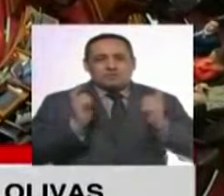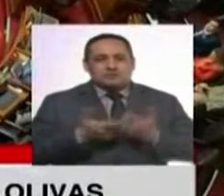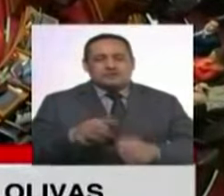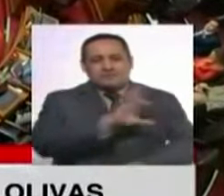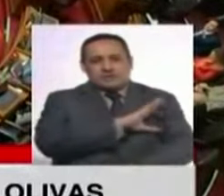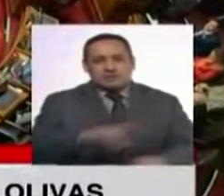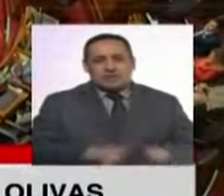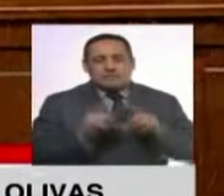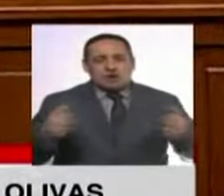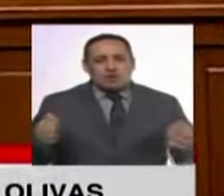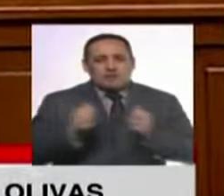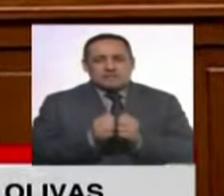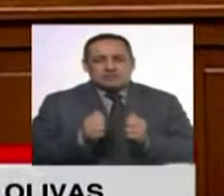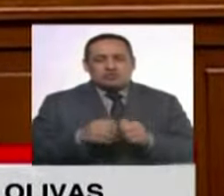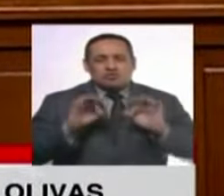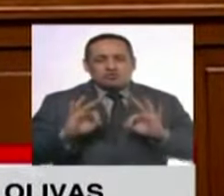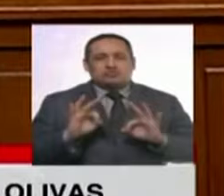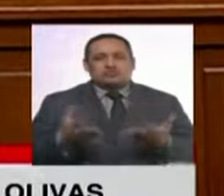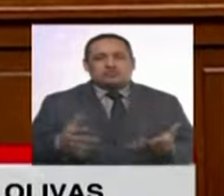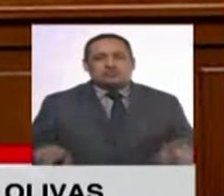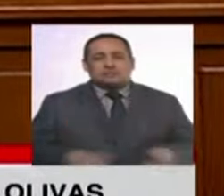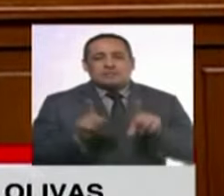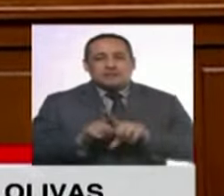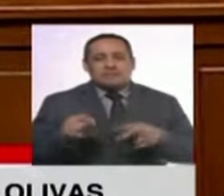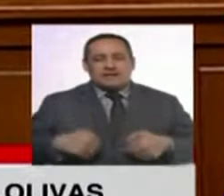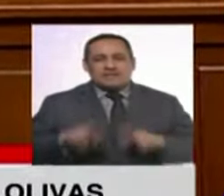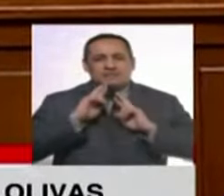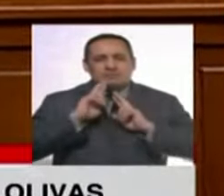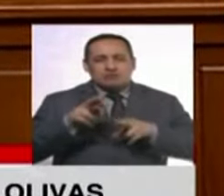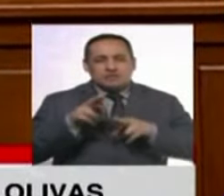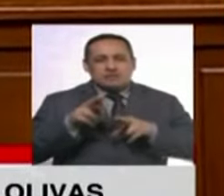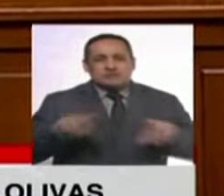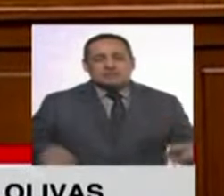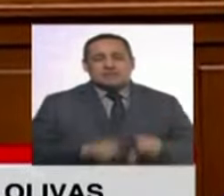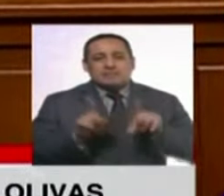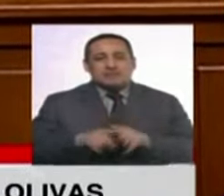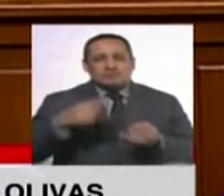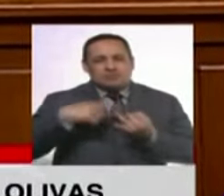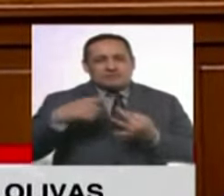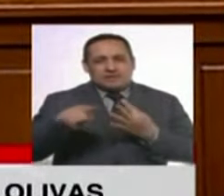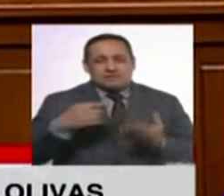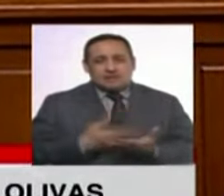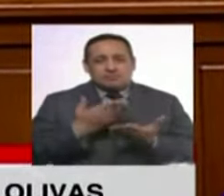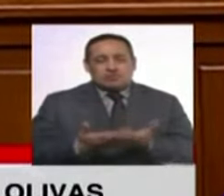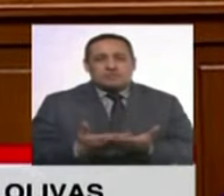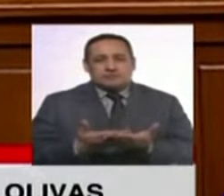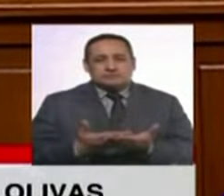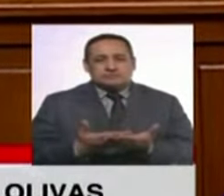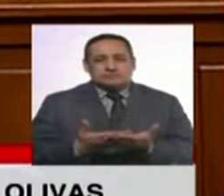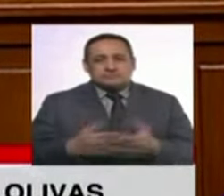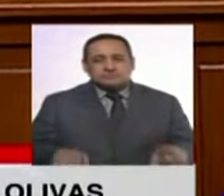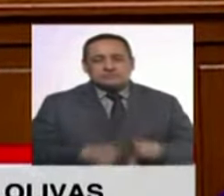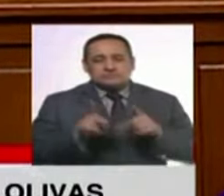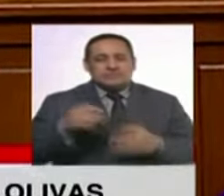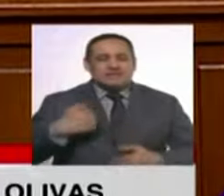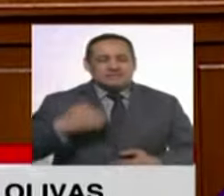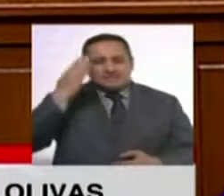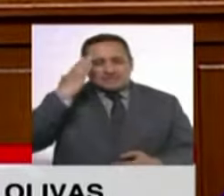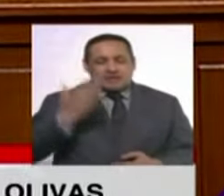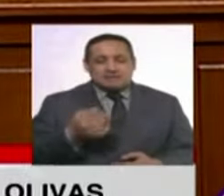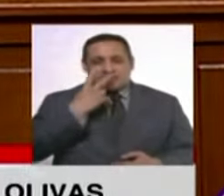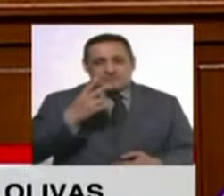acompañando justamente para responder por los por los hechos que se sabían